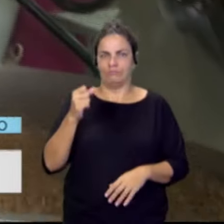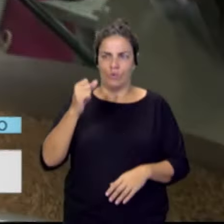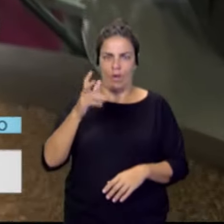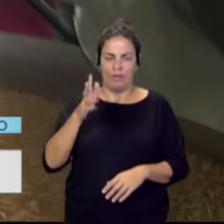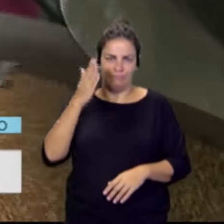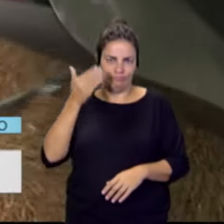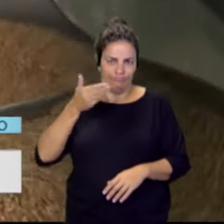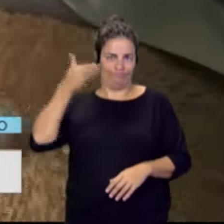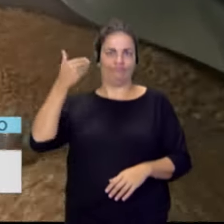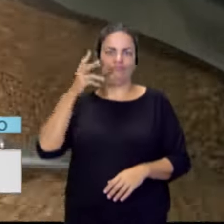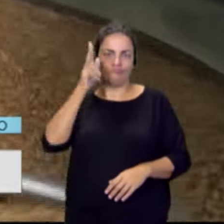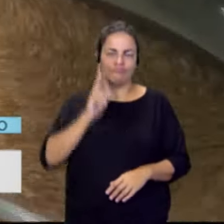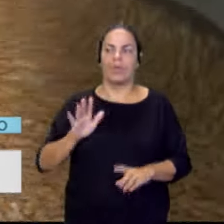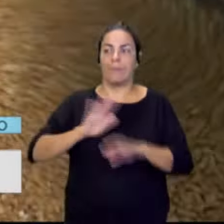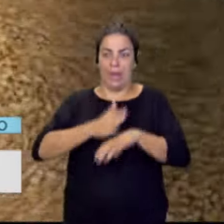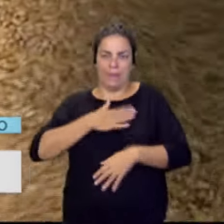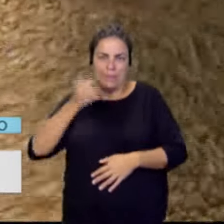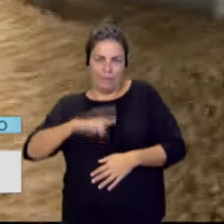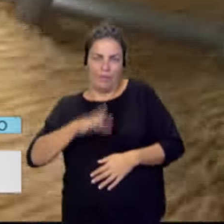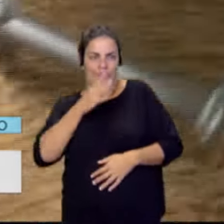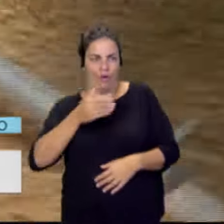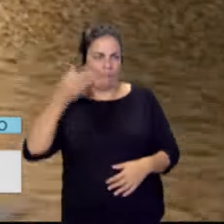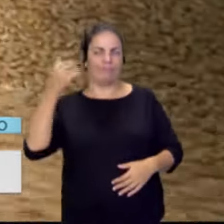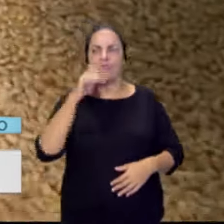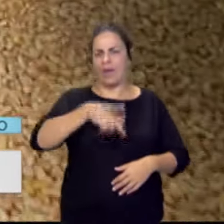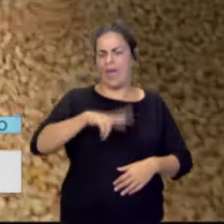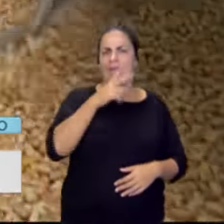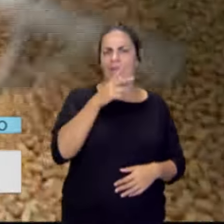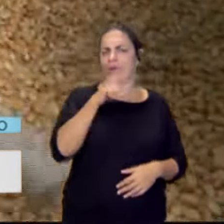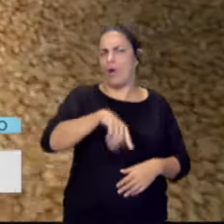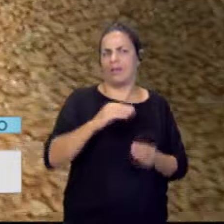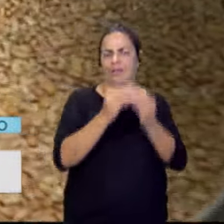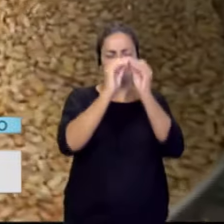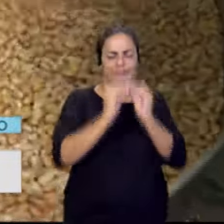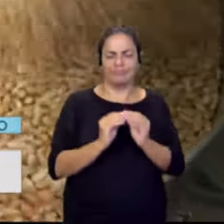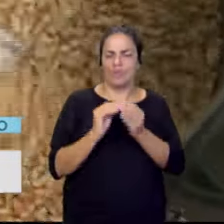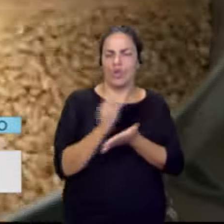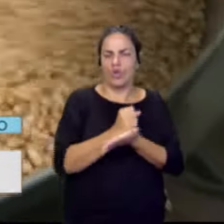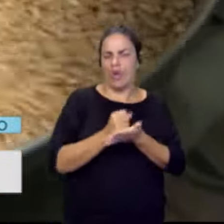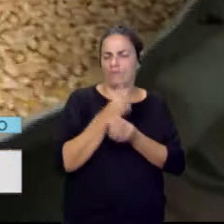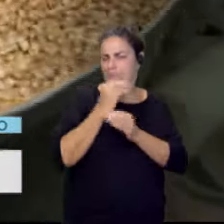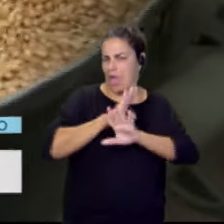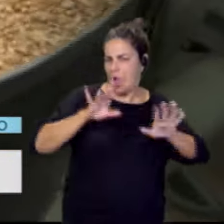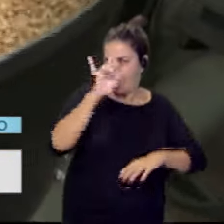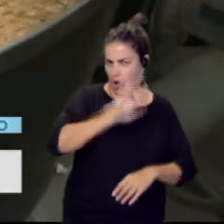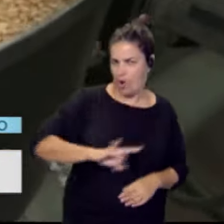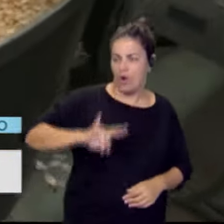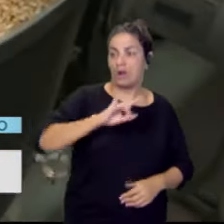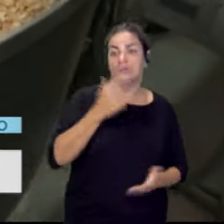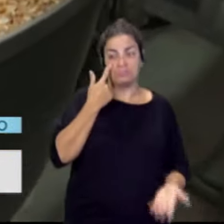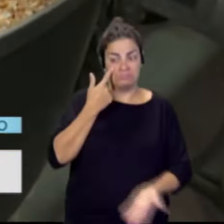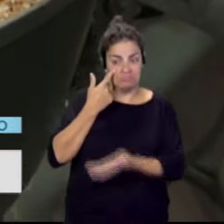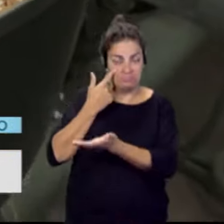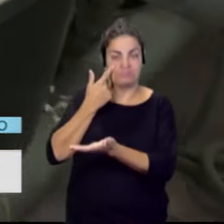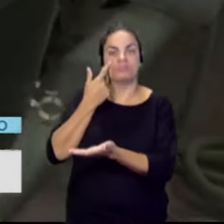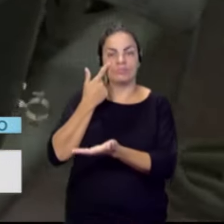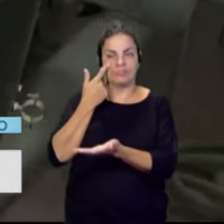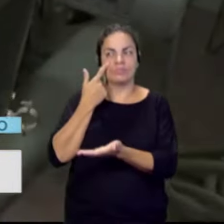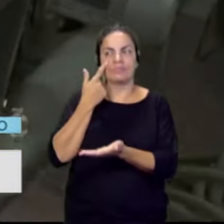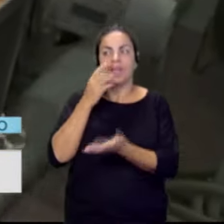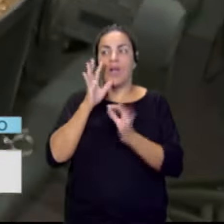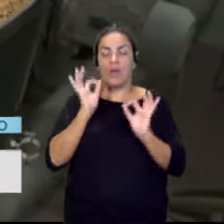es un prestigio pues presumir de que aquí en Hermigua se elabora el mejor gofio de Canarias. Como podrán observar, estamos